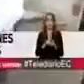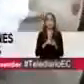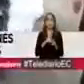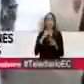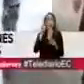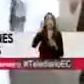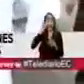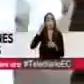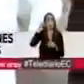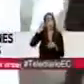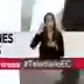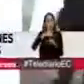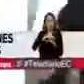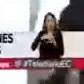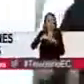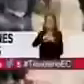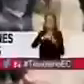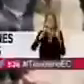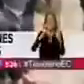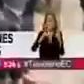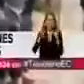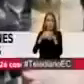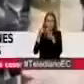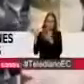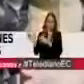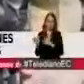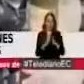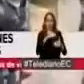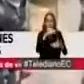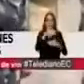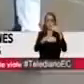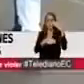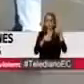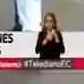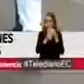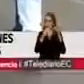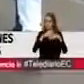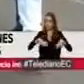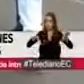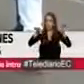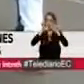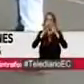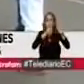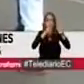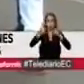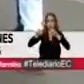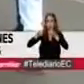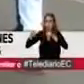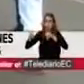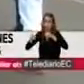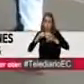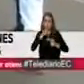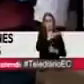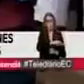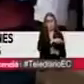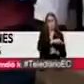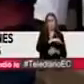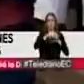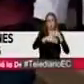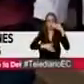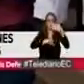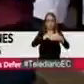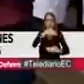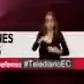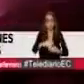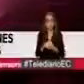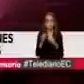dio implementos de bioseguridad al personal de la policía, que colabora en operativos de control, brigadas médicas para realizar pruebas